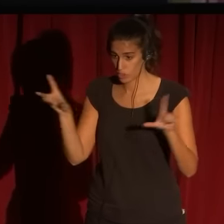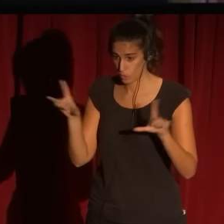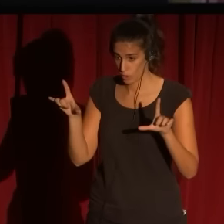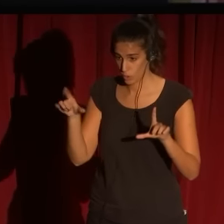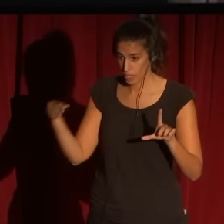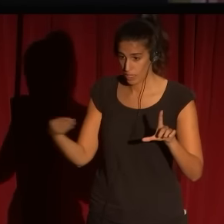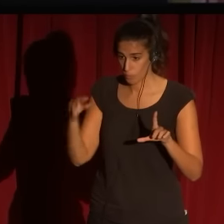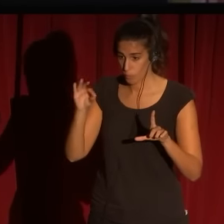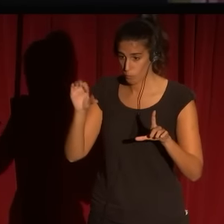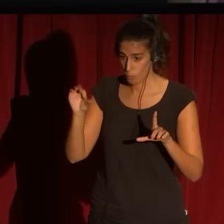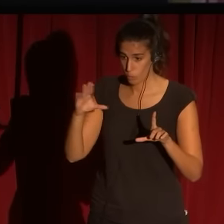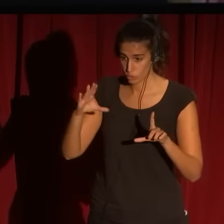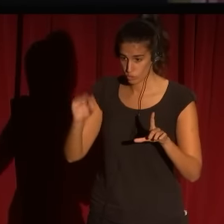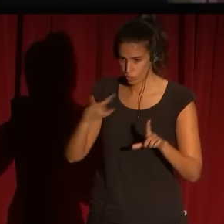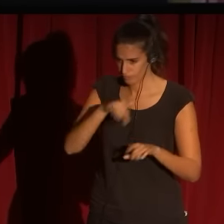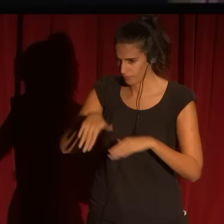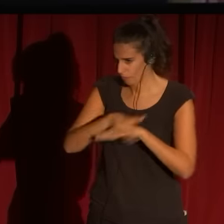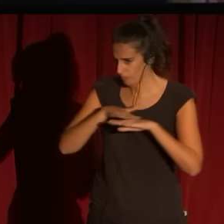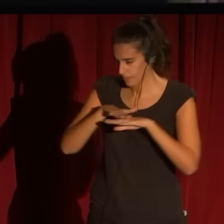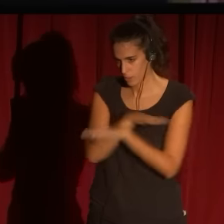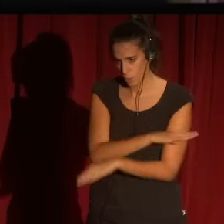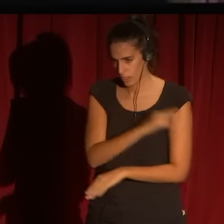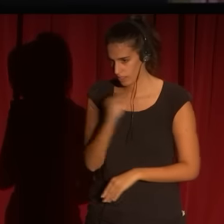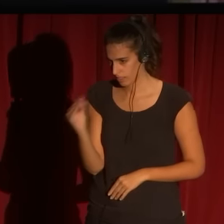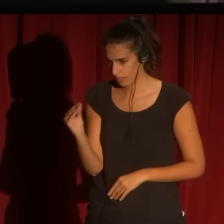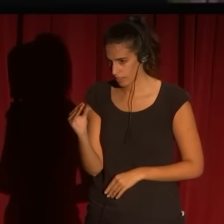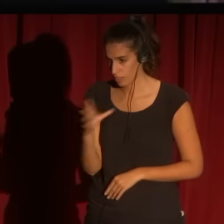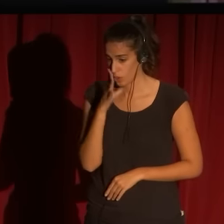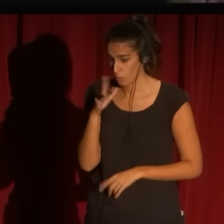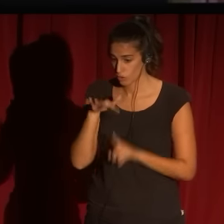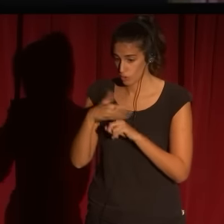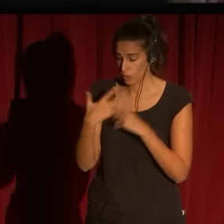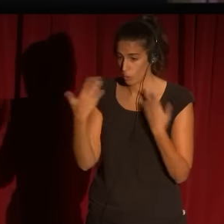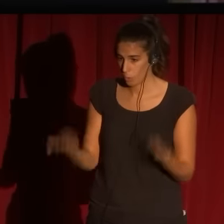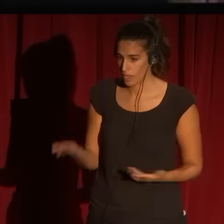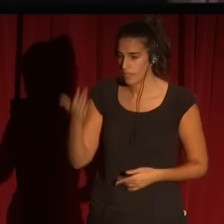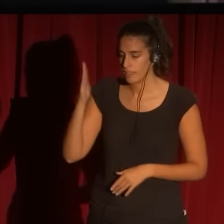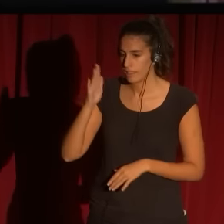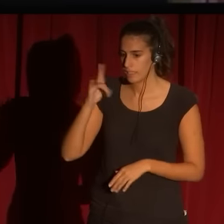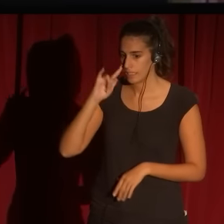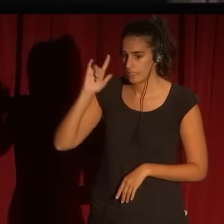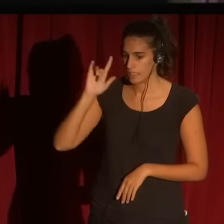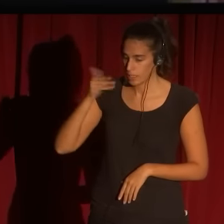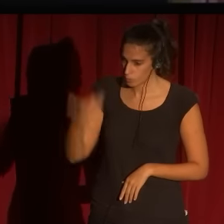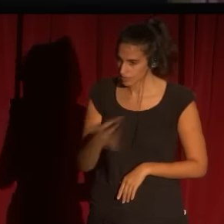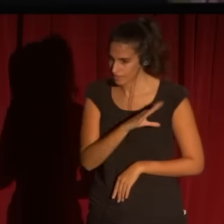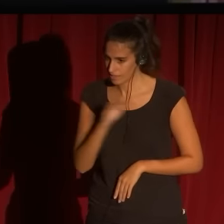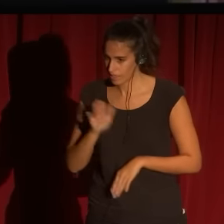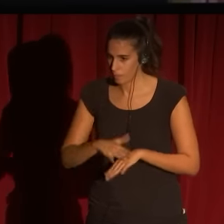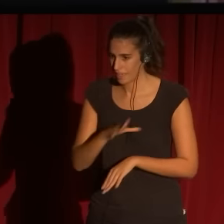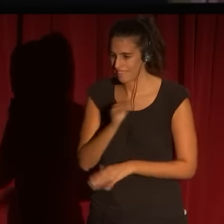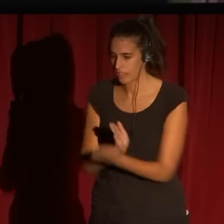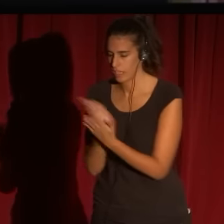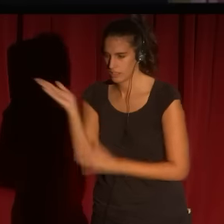y que es fundamental comprender a qué se enfrentaban para comprender también la importancia de la alternativa yo